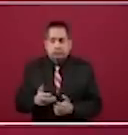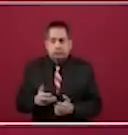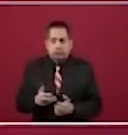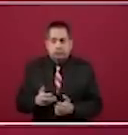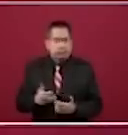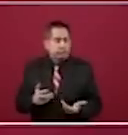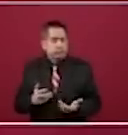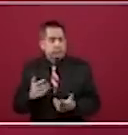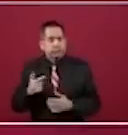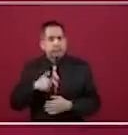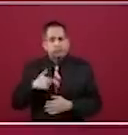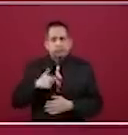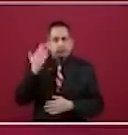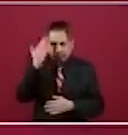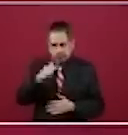se